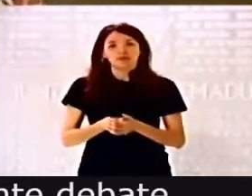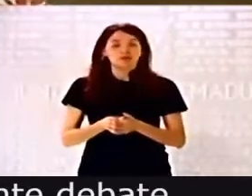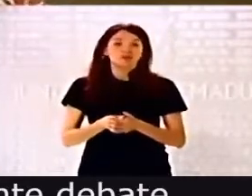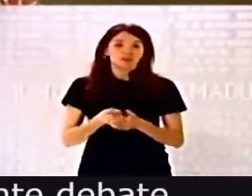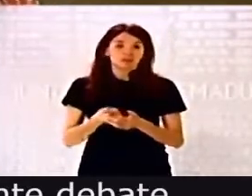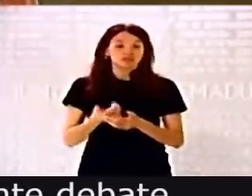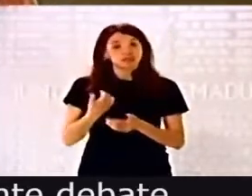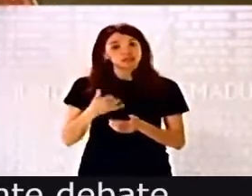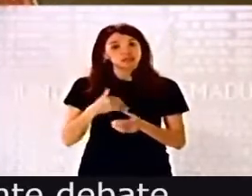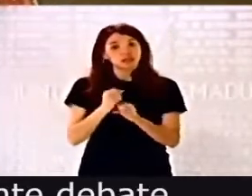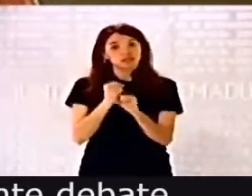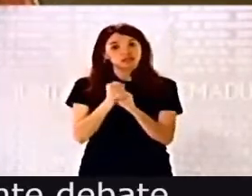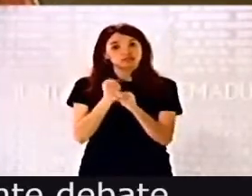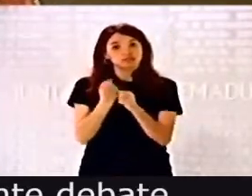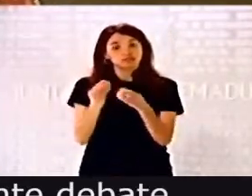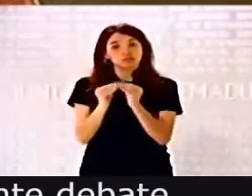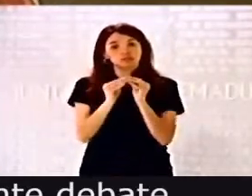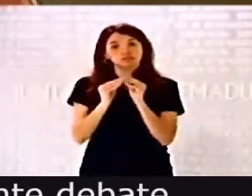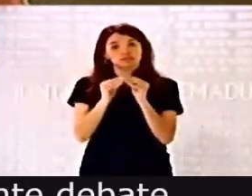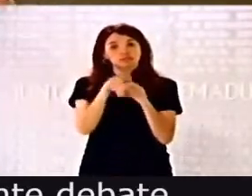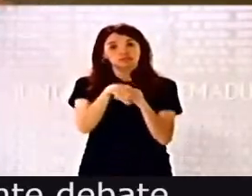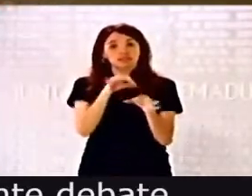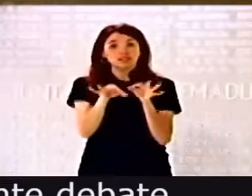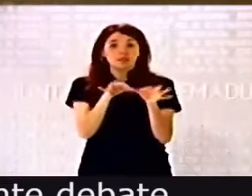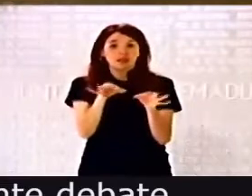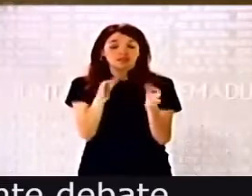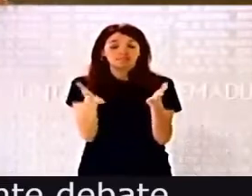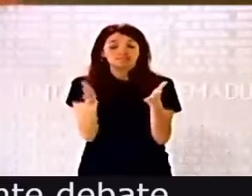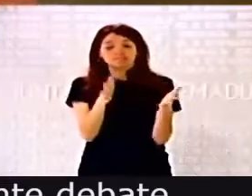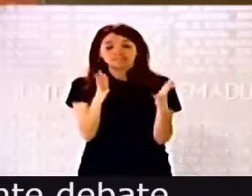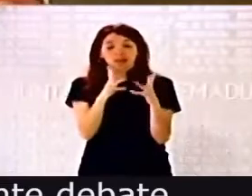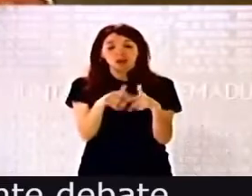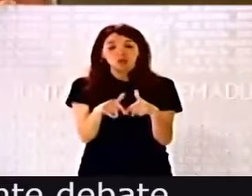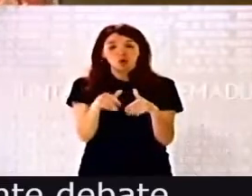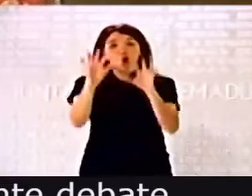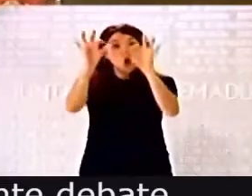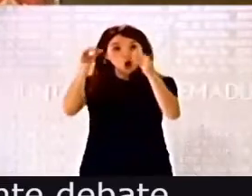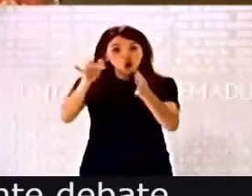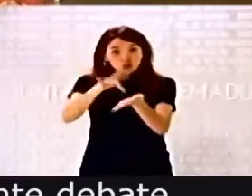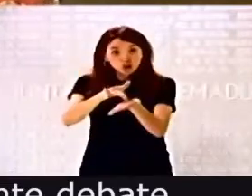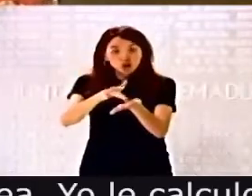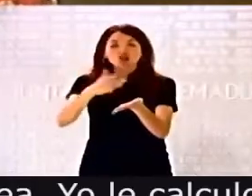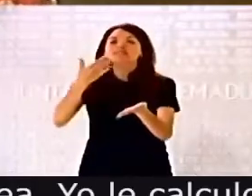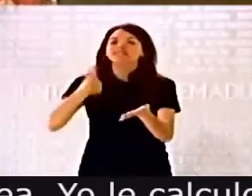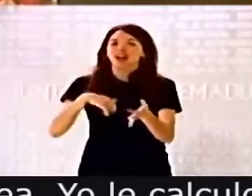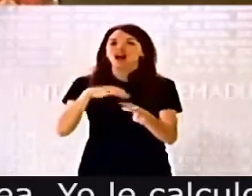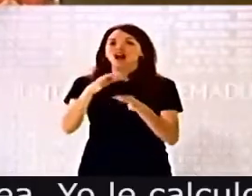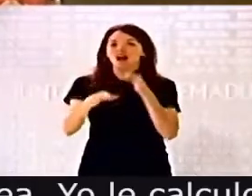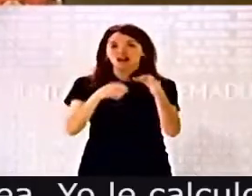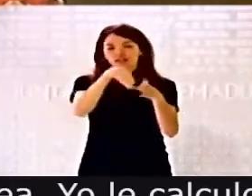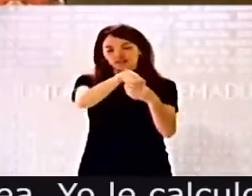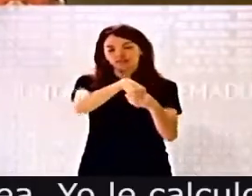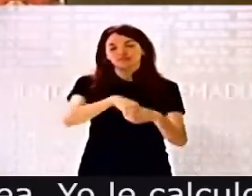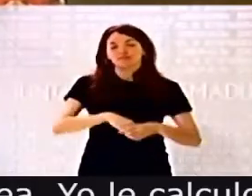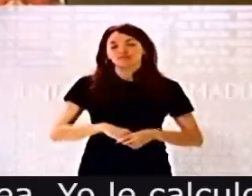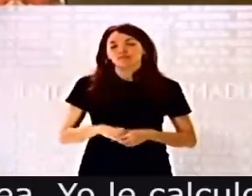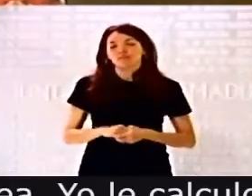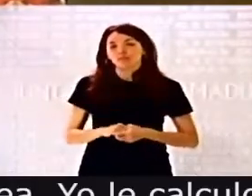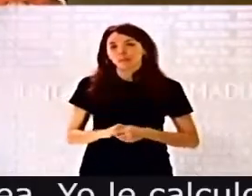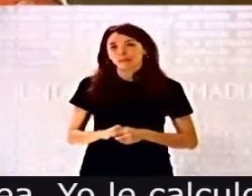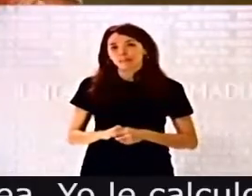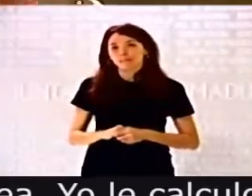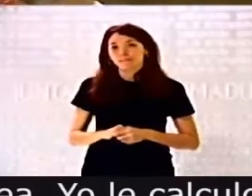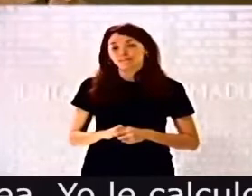ese trabajo conjunto en la Asamblea. Yo le calculo que para otoño esto estará en la Asamblea de Extremadura.